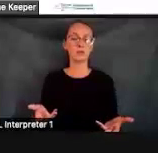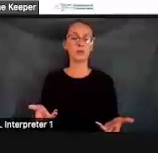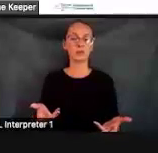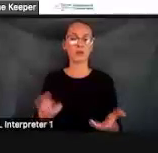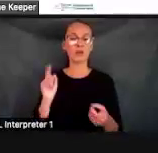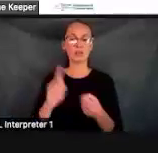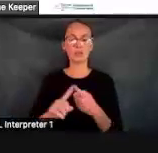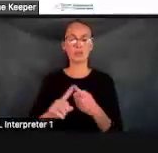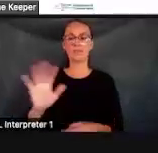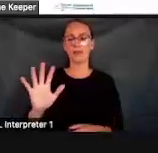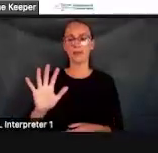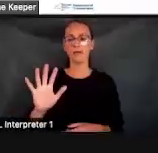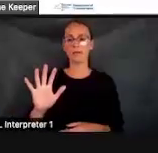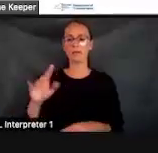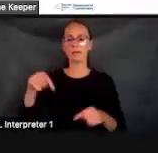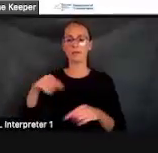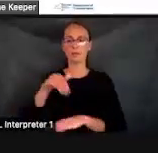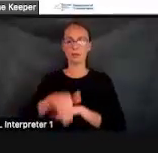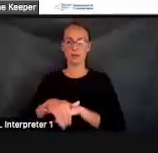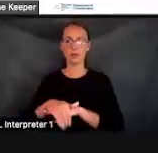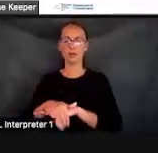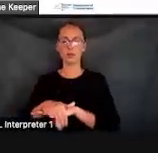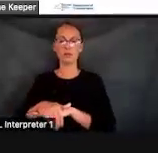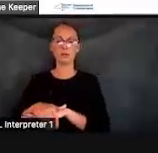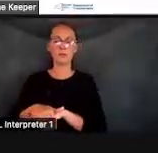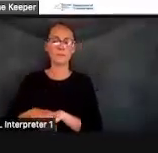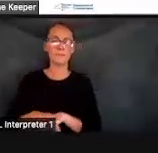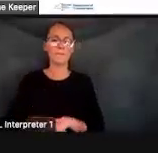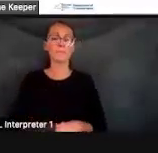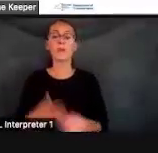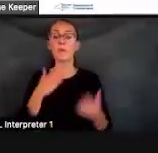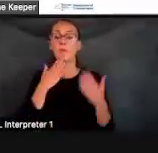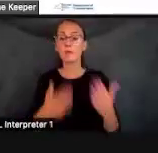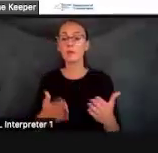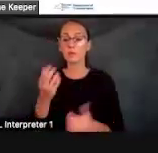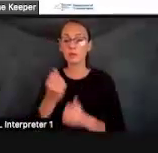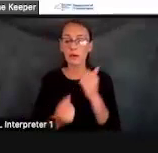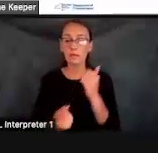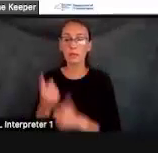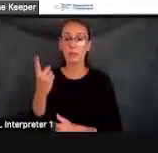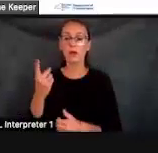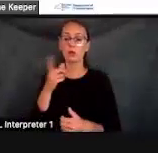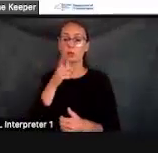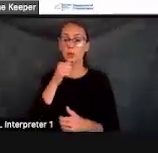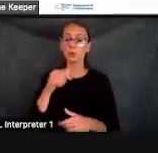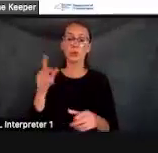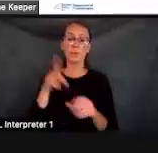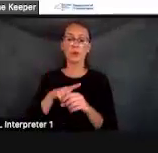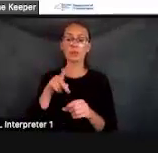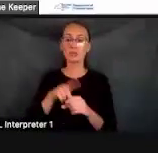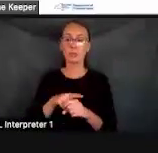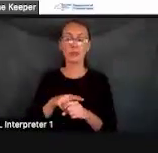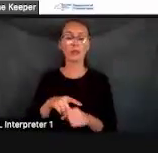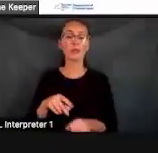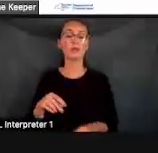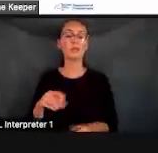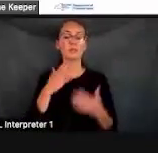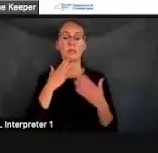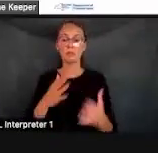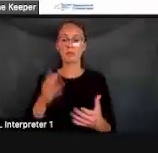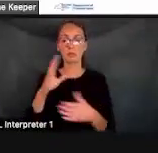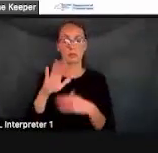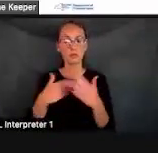tomar un receso. No vamos a terminar. Quisiera dar las gracias a todos los asistentes. Agradezco